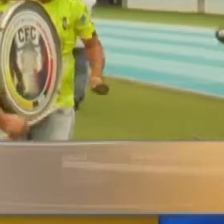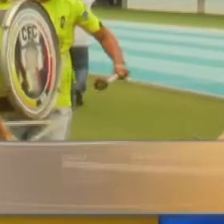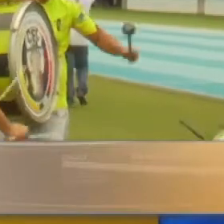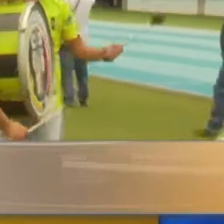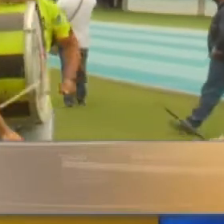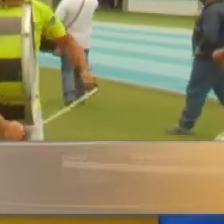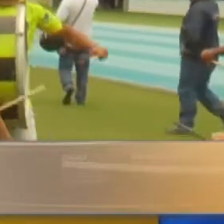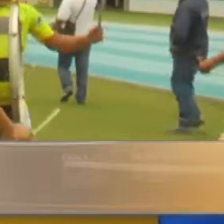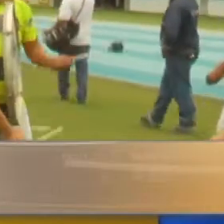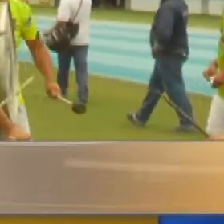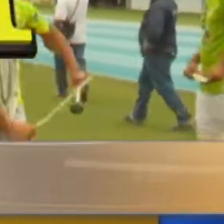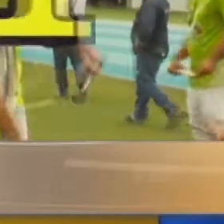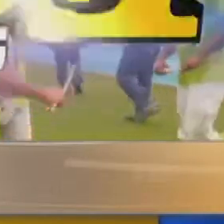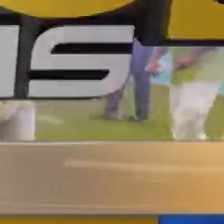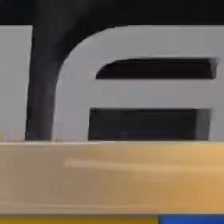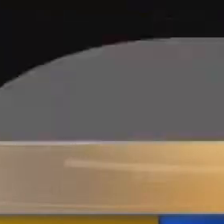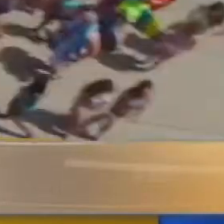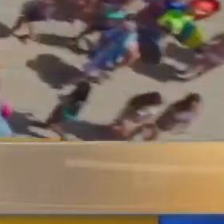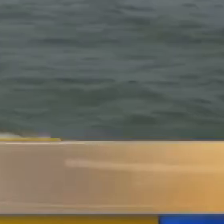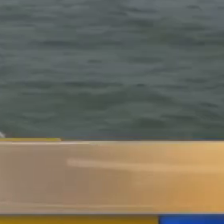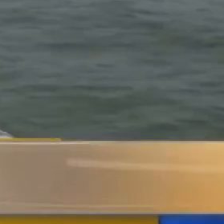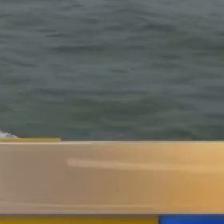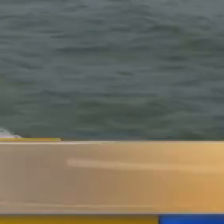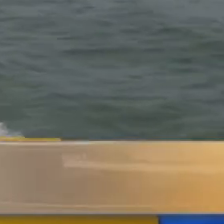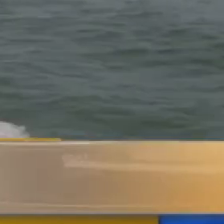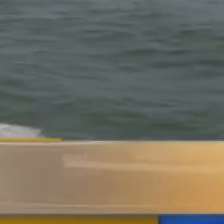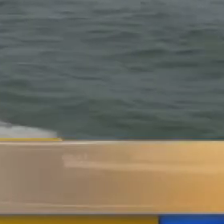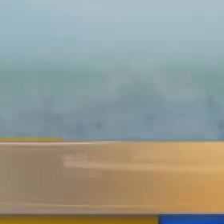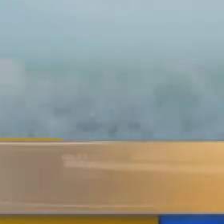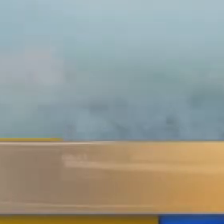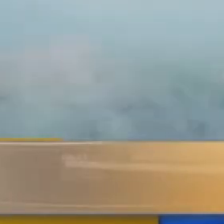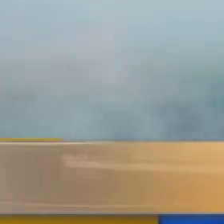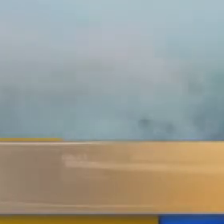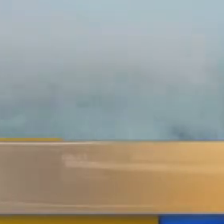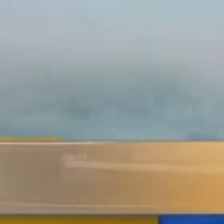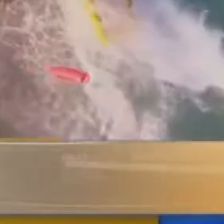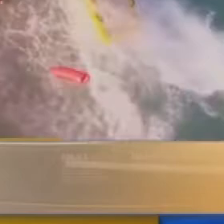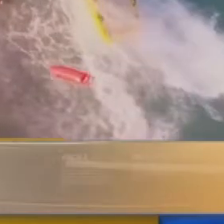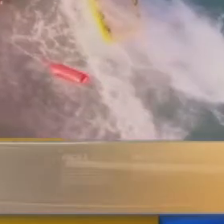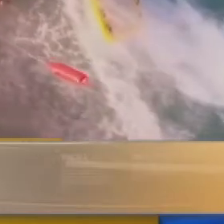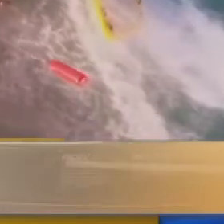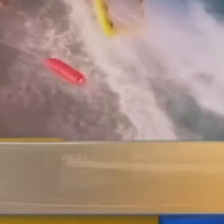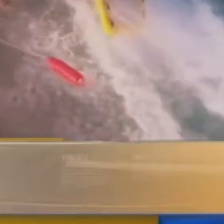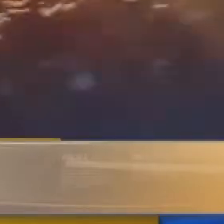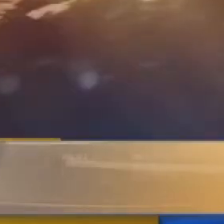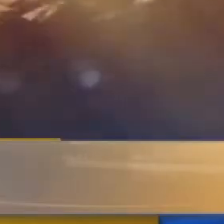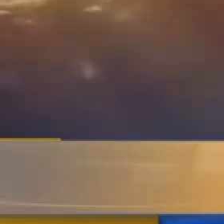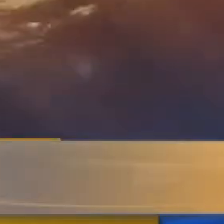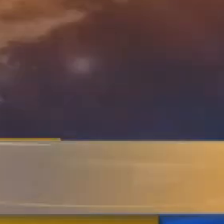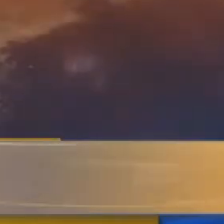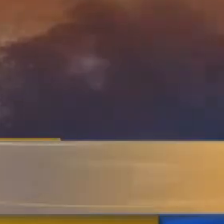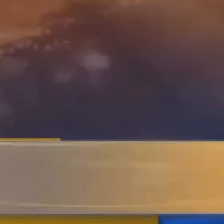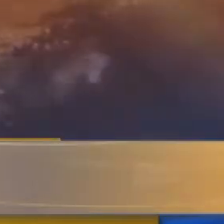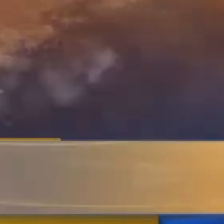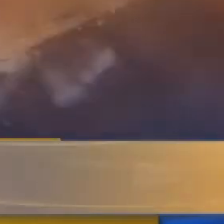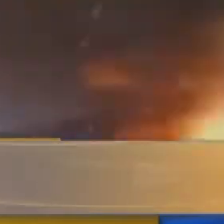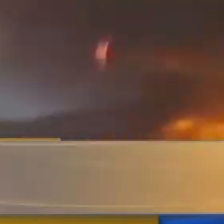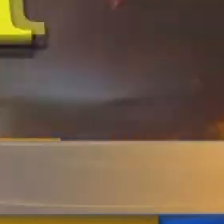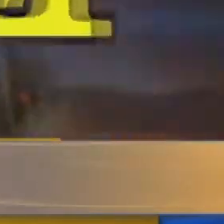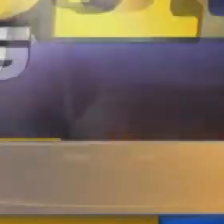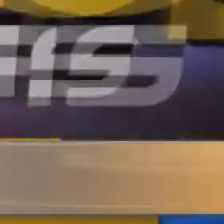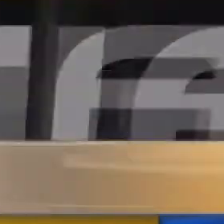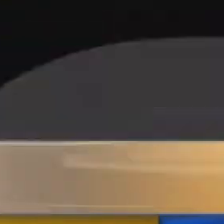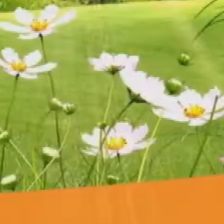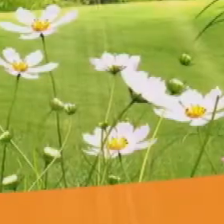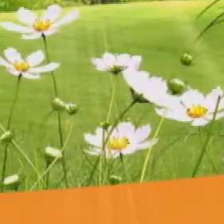este encuentro. Ampliación de información en minutos. Y al cierre, Enlace Noticias recomienda a los Guardianes de la Playa como película para este puente